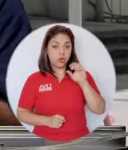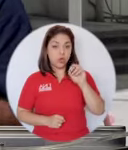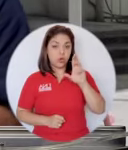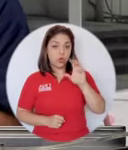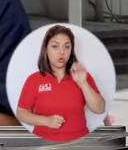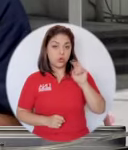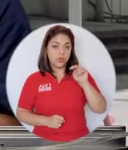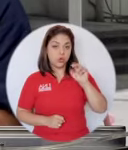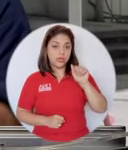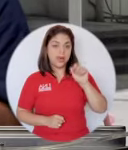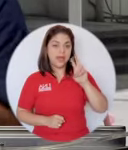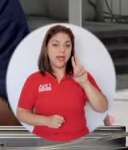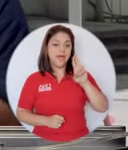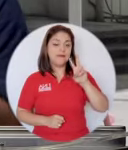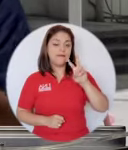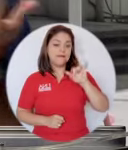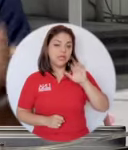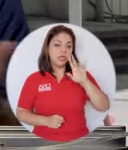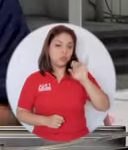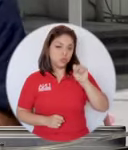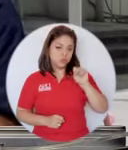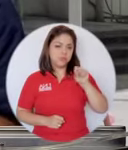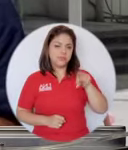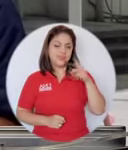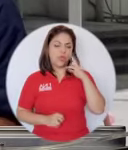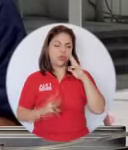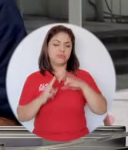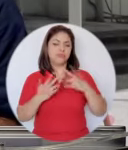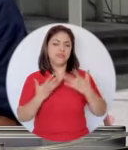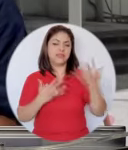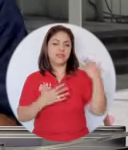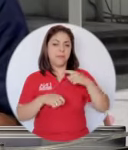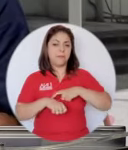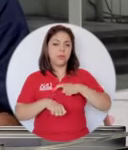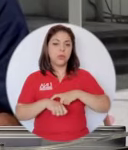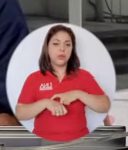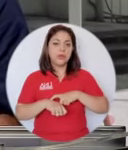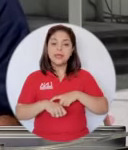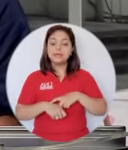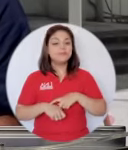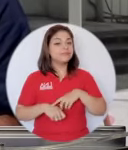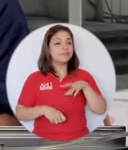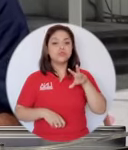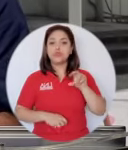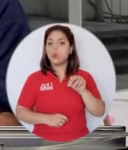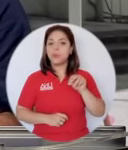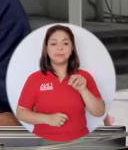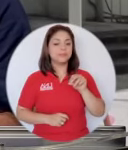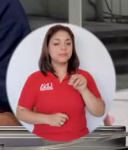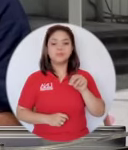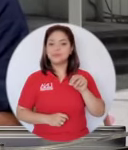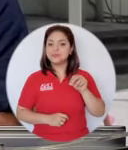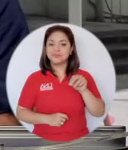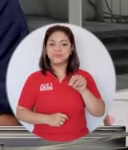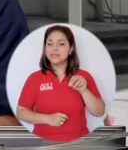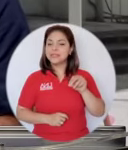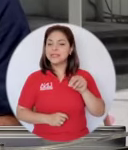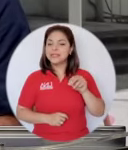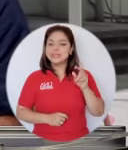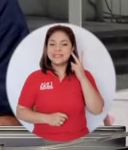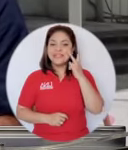por ejemplo, los coronavirus que se conocen desde hace mucho tiempo, no son de producir una